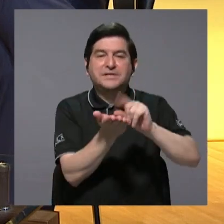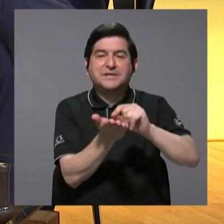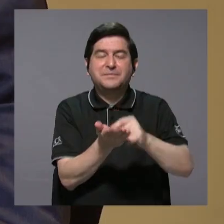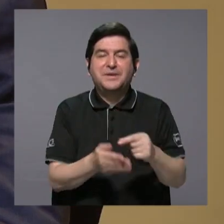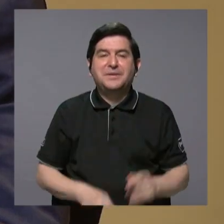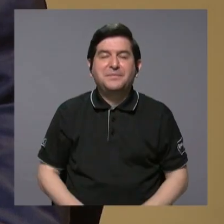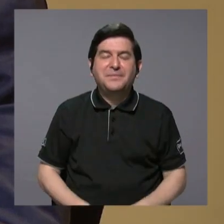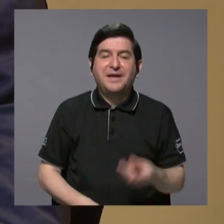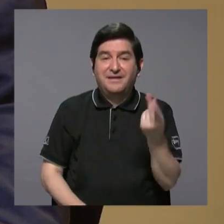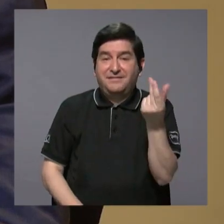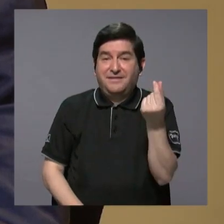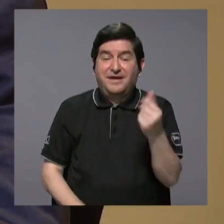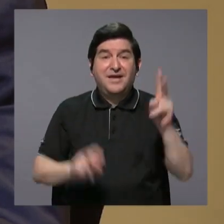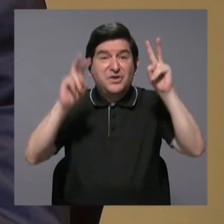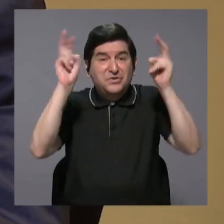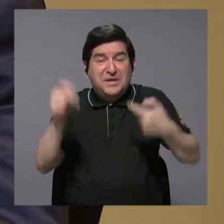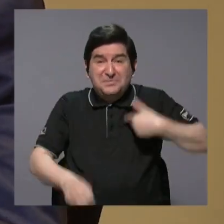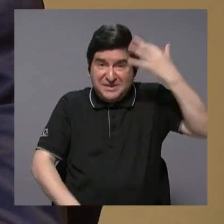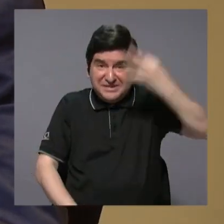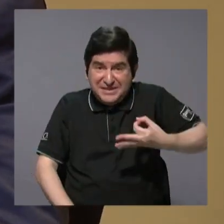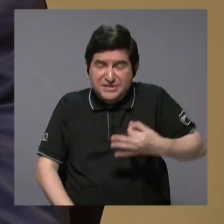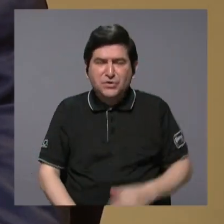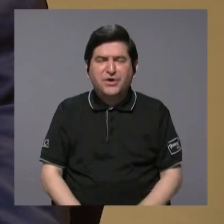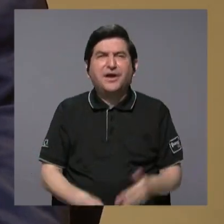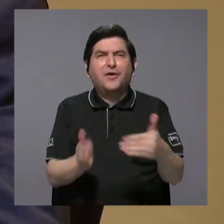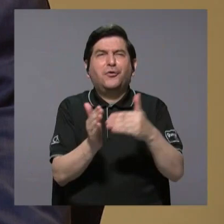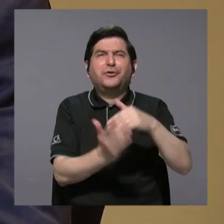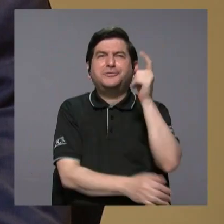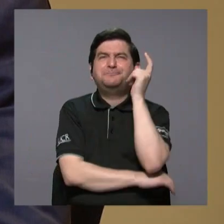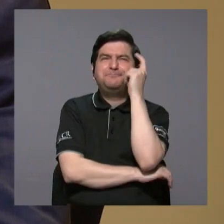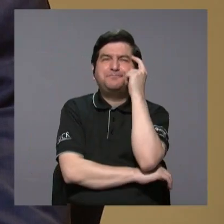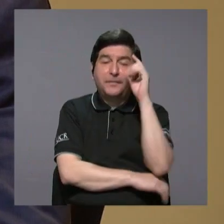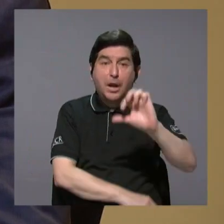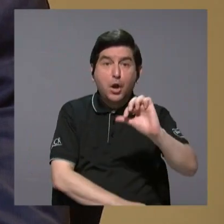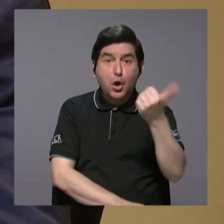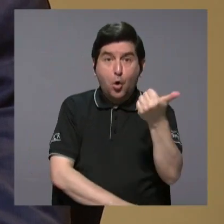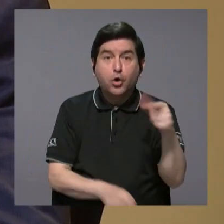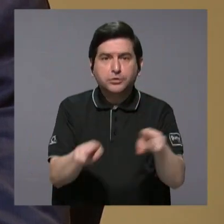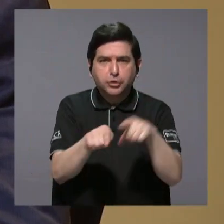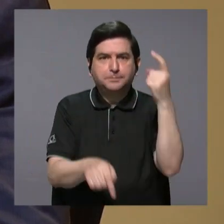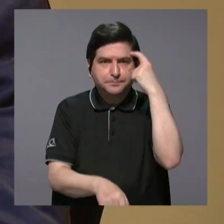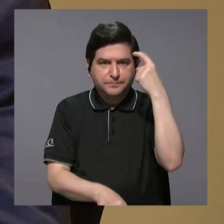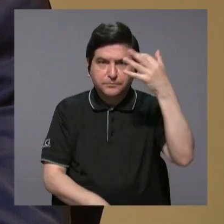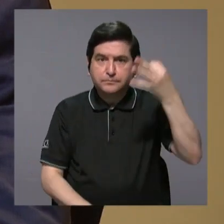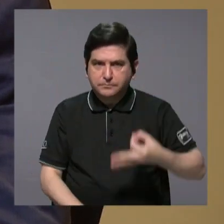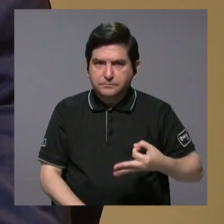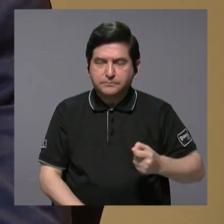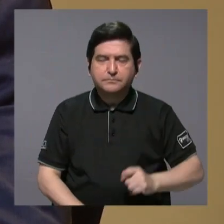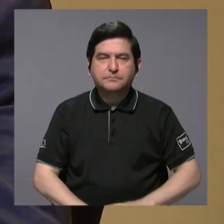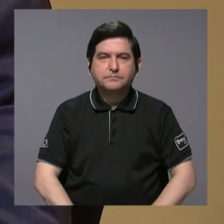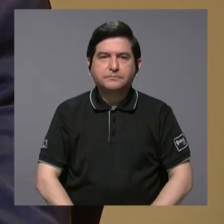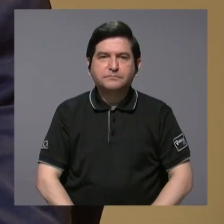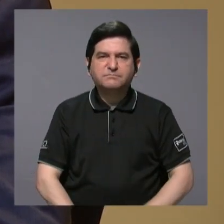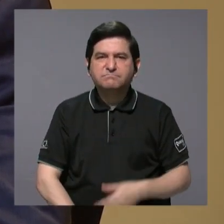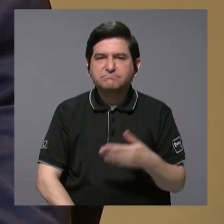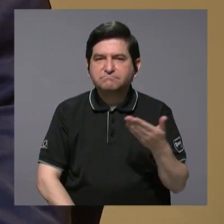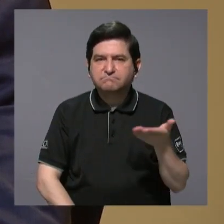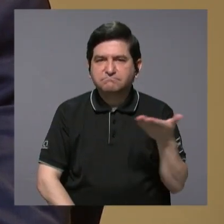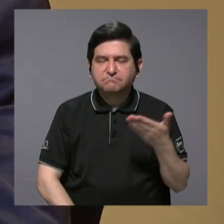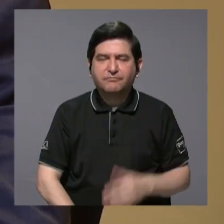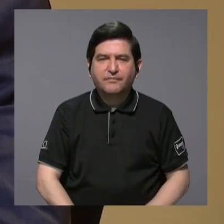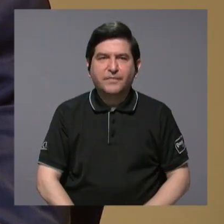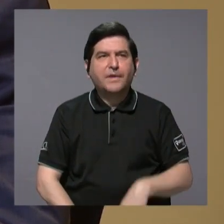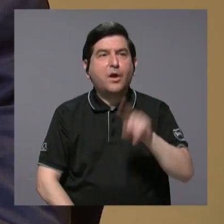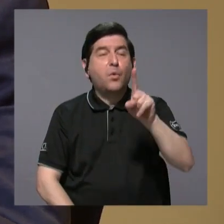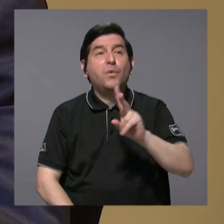Entonces, son temas que yo creo que hay que irse replanteando. Lo otro que hay que replantearse, don Juan Rafael, me parece que es una de